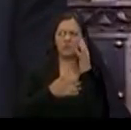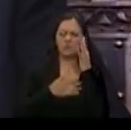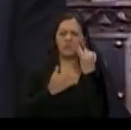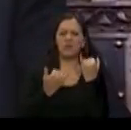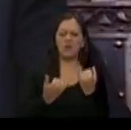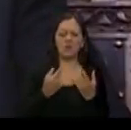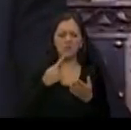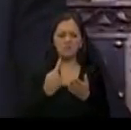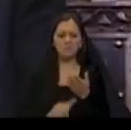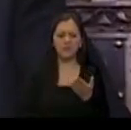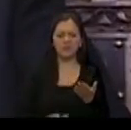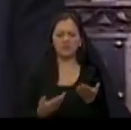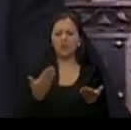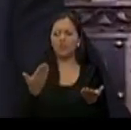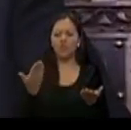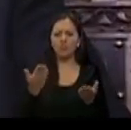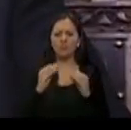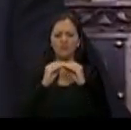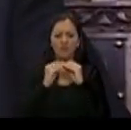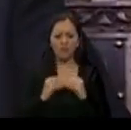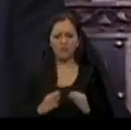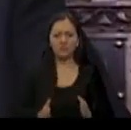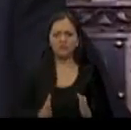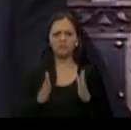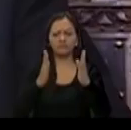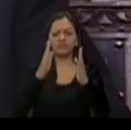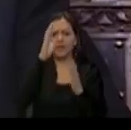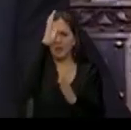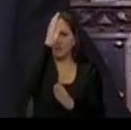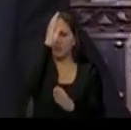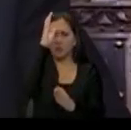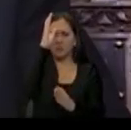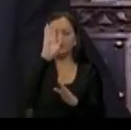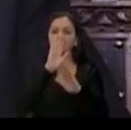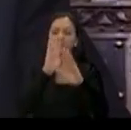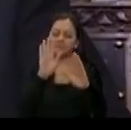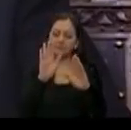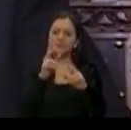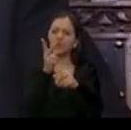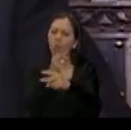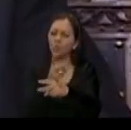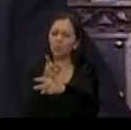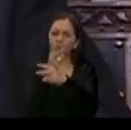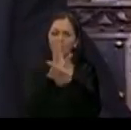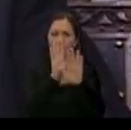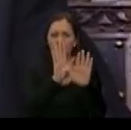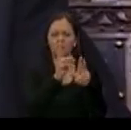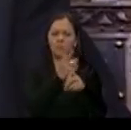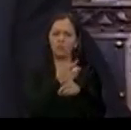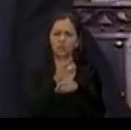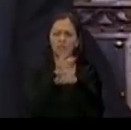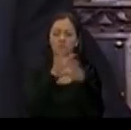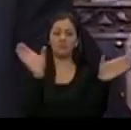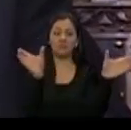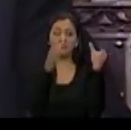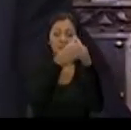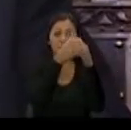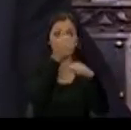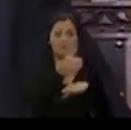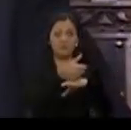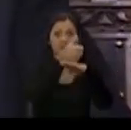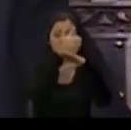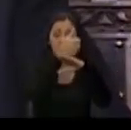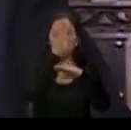actualidad. Pero, cuidado, ni el Santo Padre ni el sínodo podrá